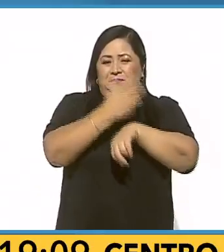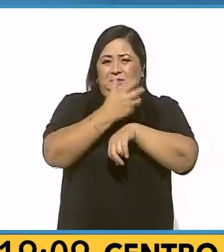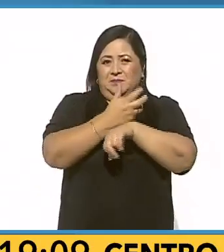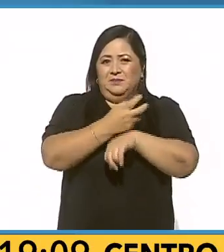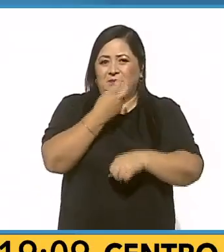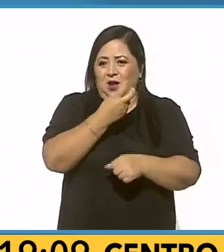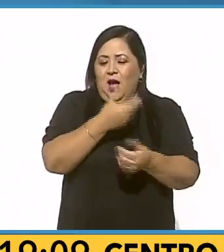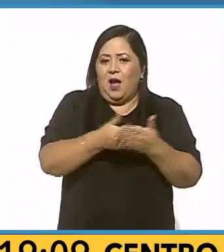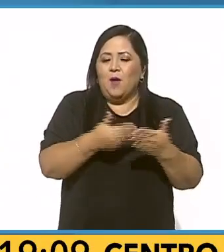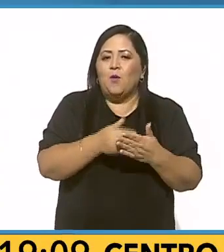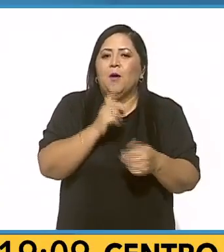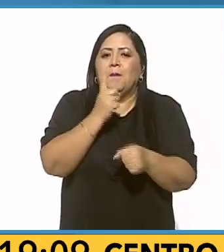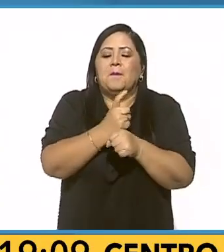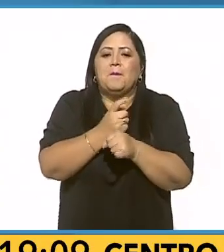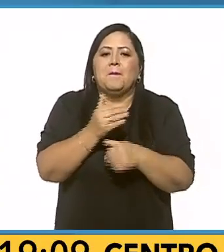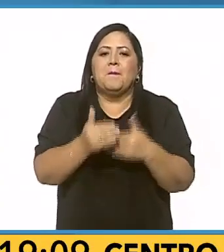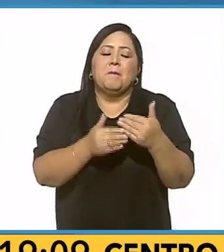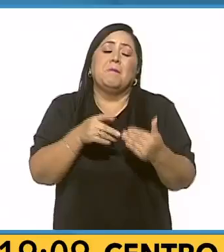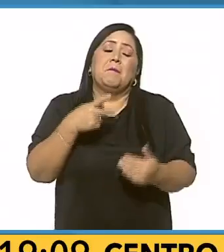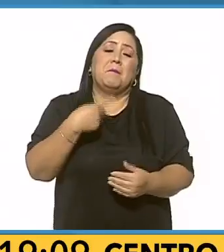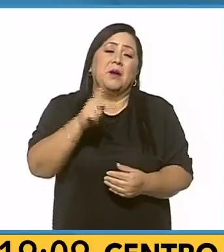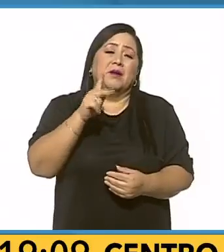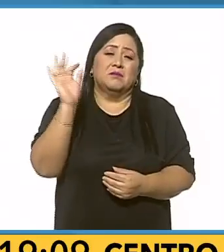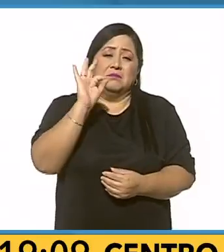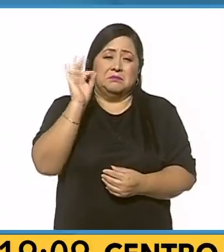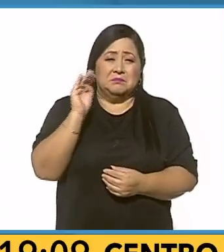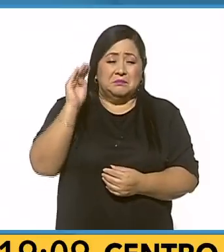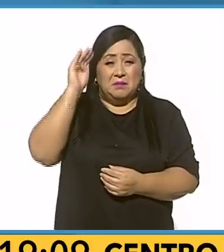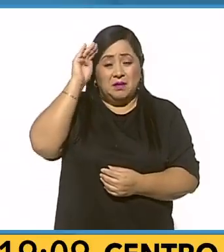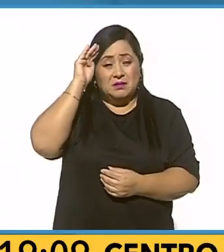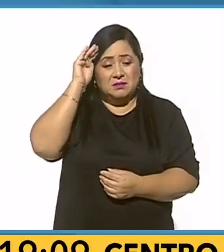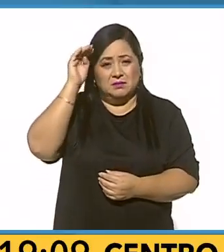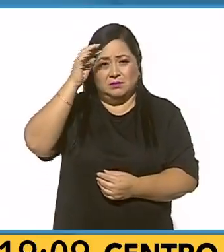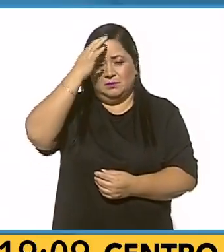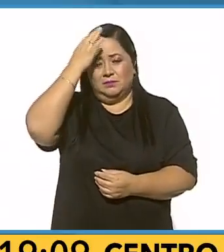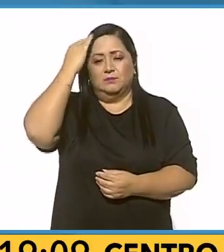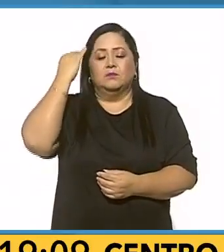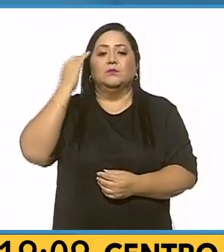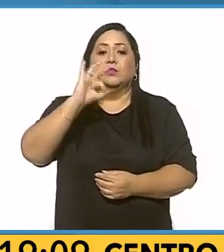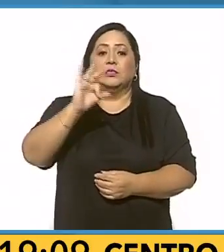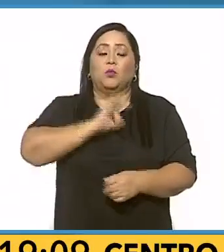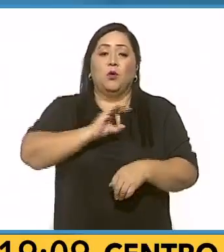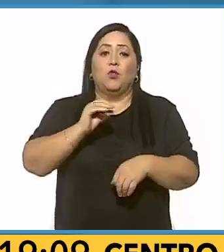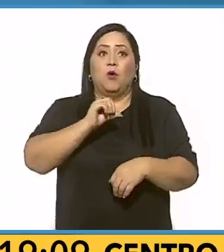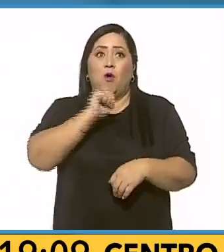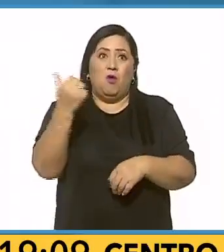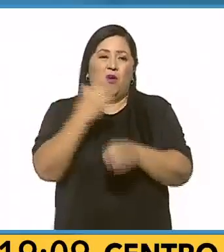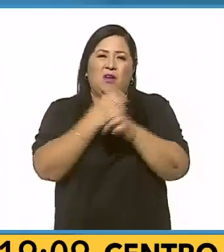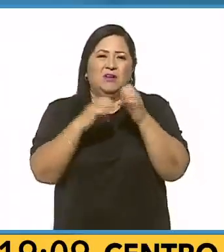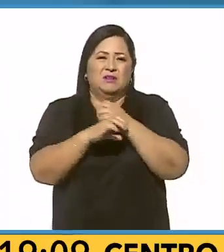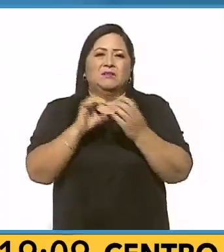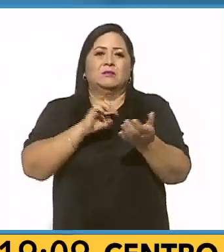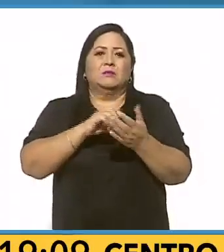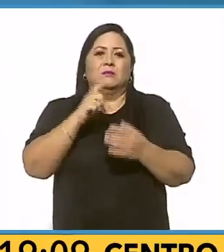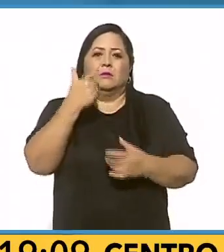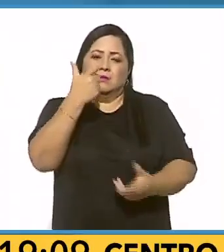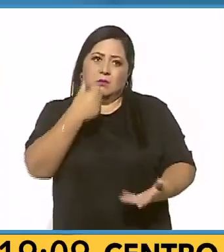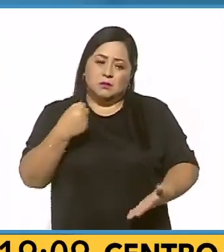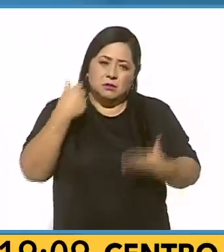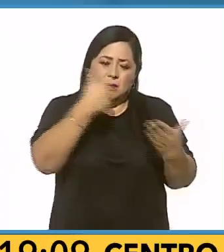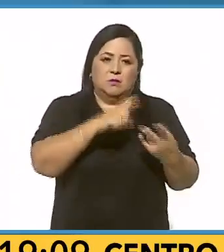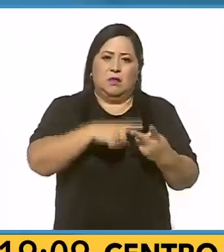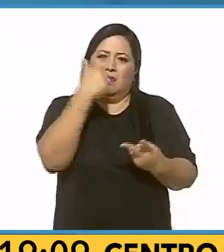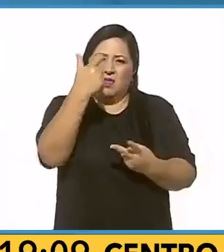este primer paso. Creo que es viable pensar que evidentemente se pueden estar poniendo otras cosas como entrega de recursos,